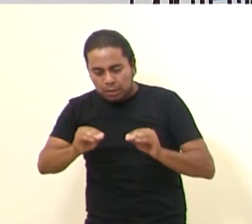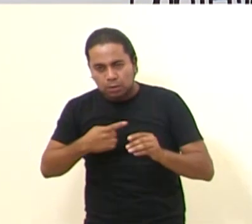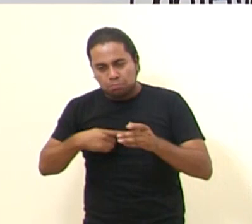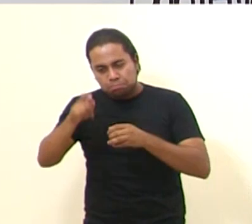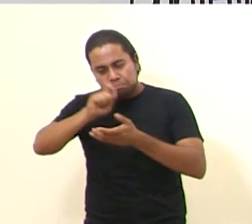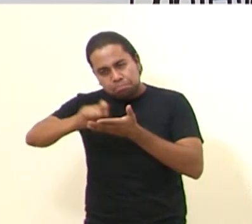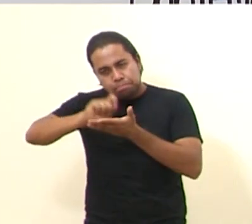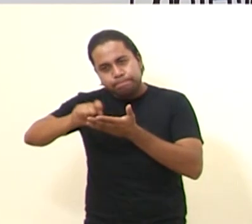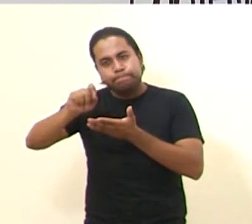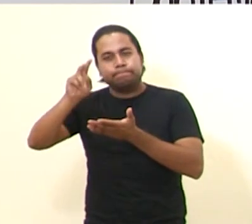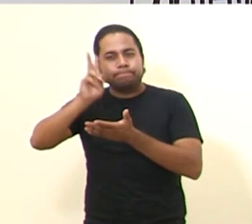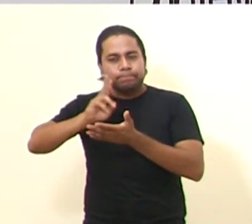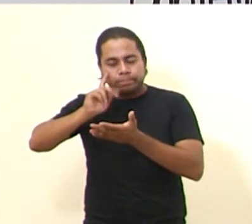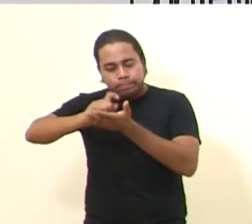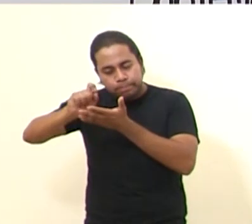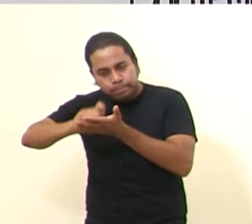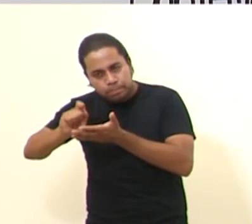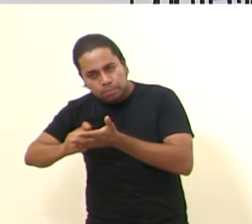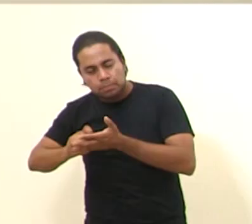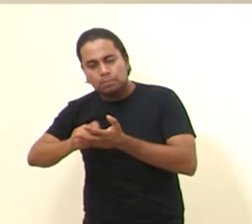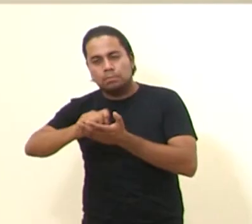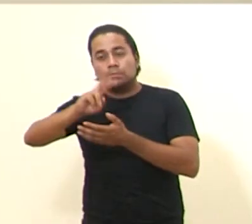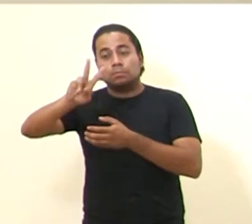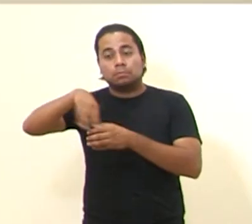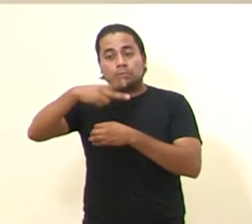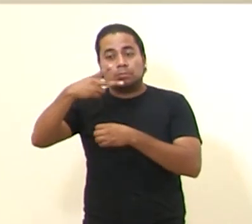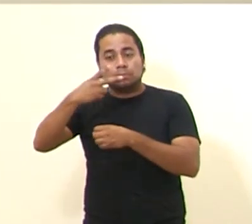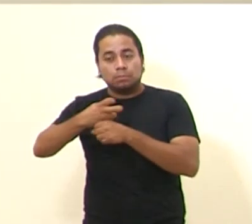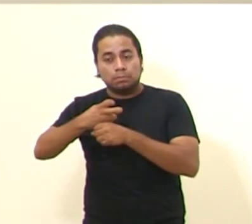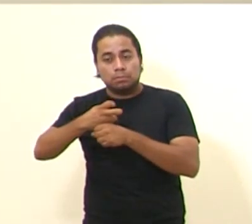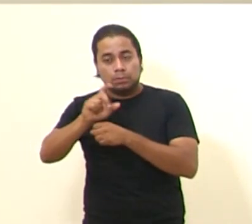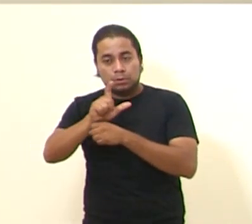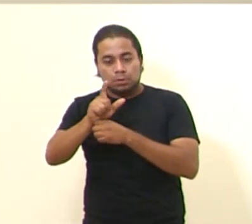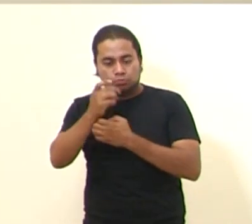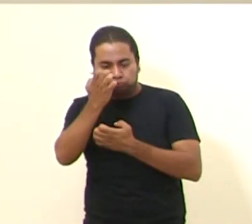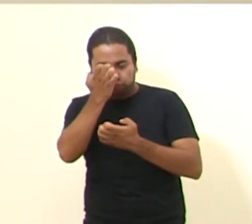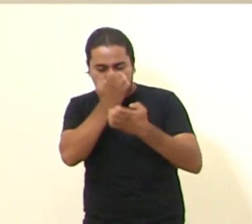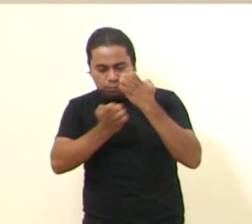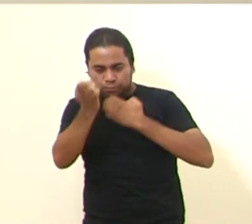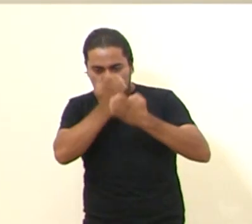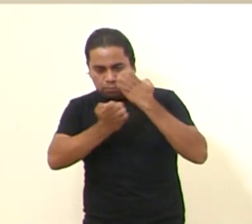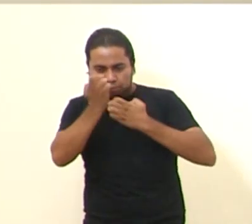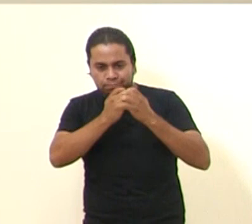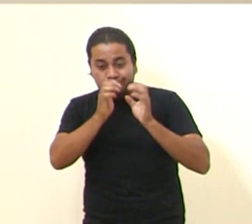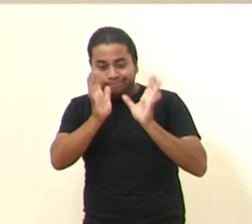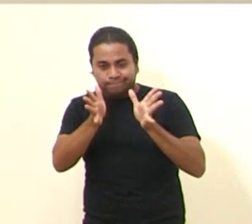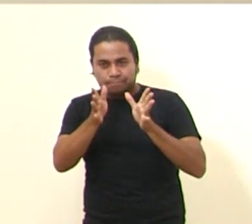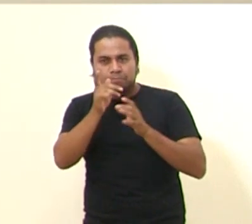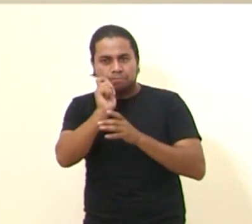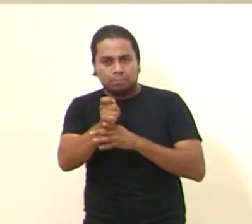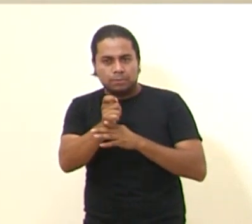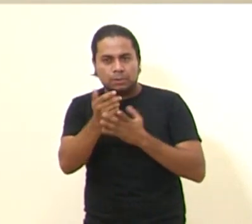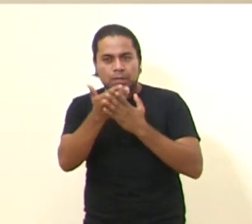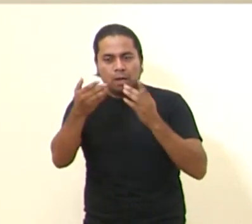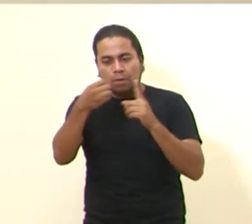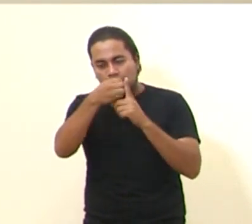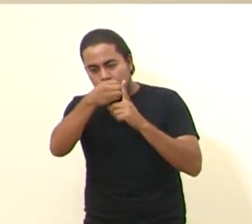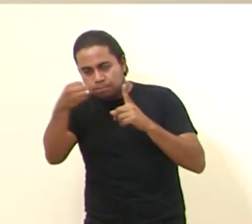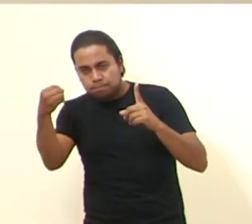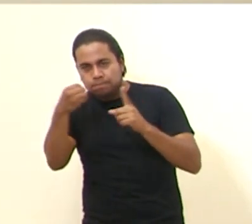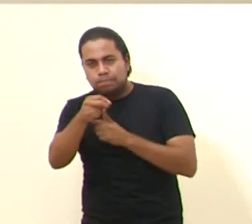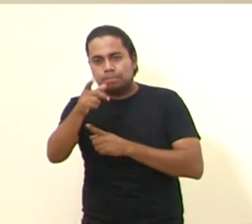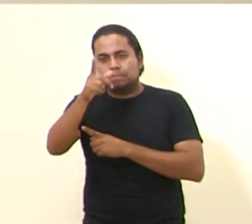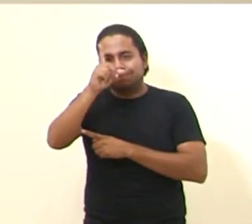escribiéndolas. Tengo después que, ya una vez que esté revisado, pasar al siguiente paso, que es revisar la coherencia y